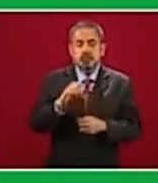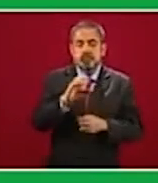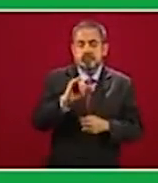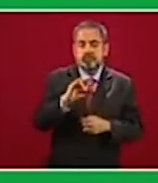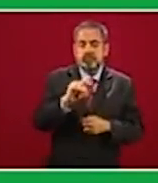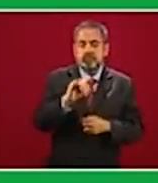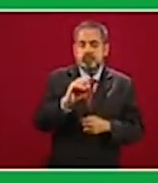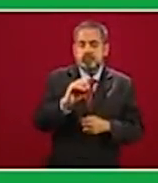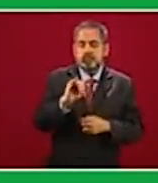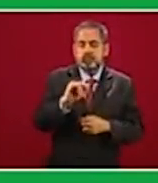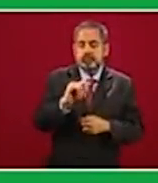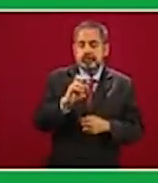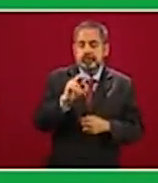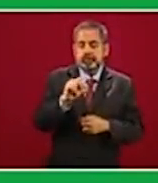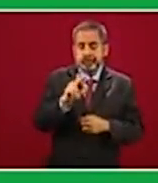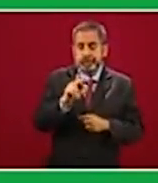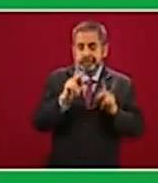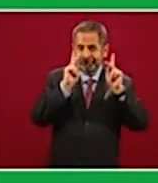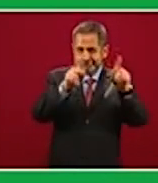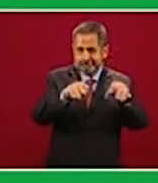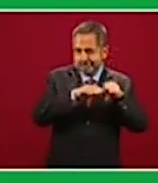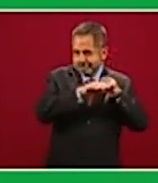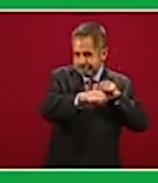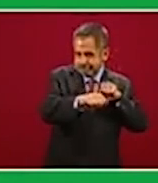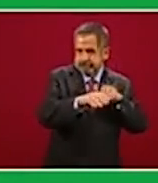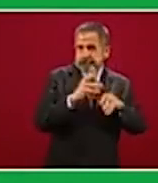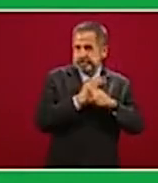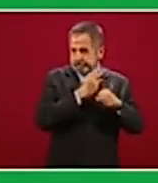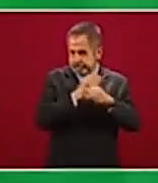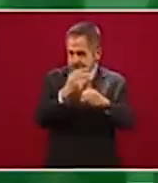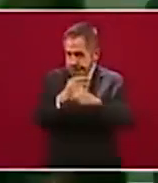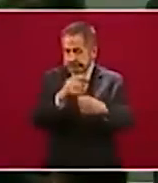villa que empieza este año